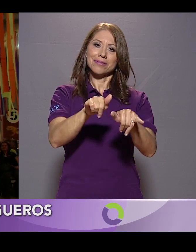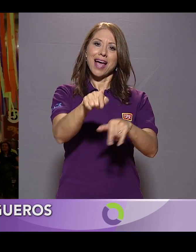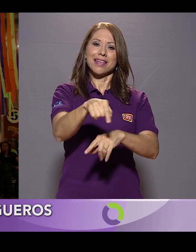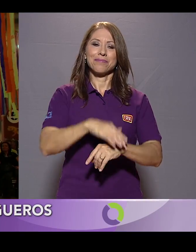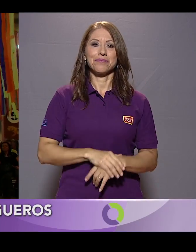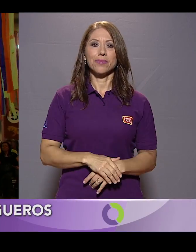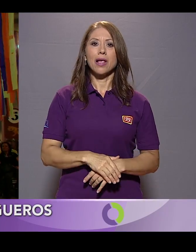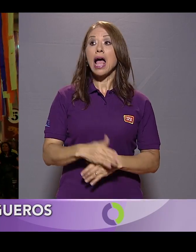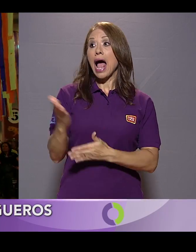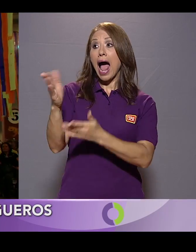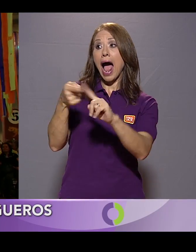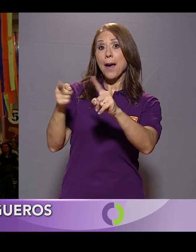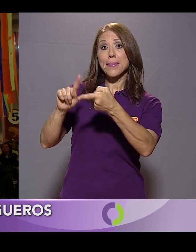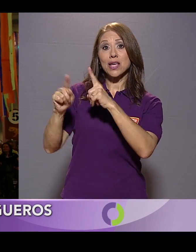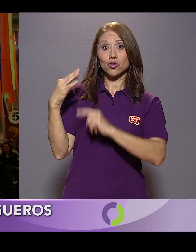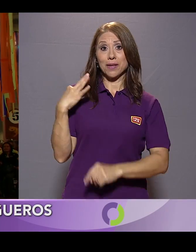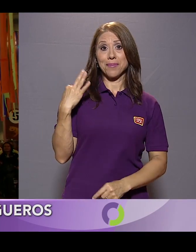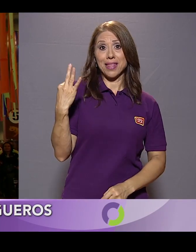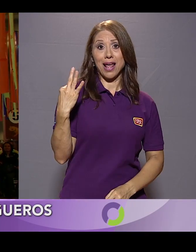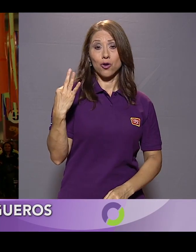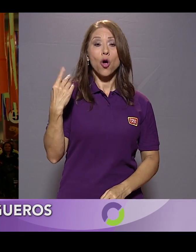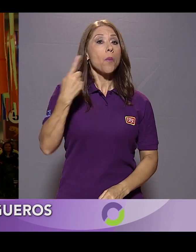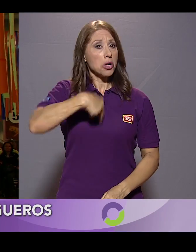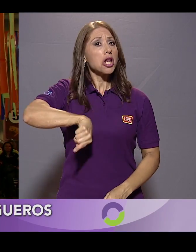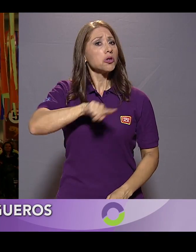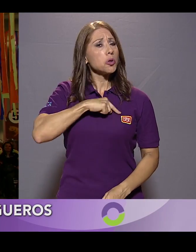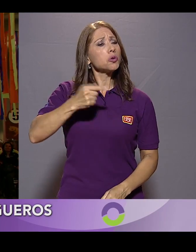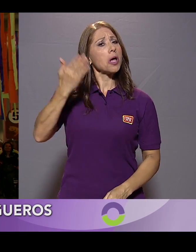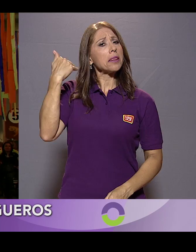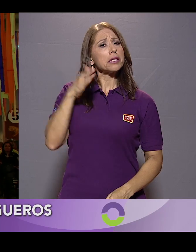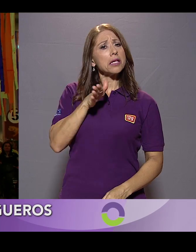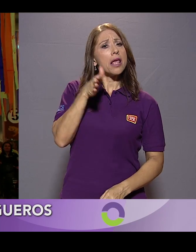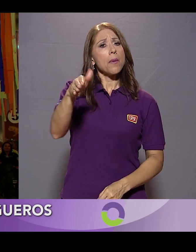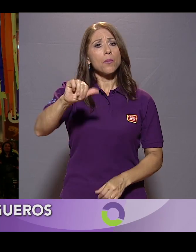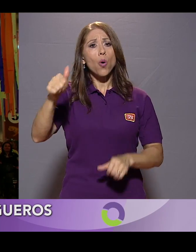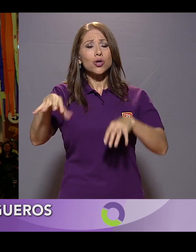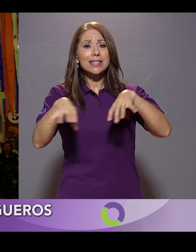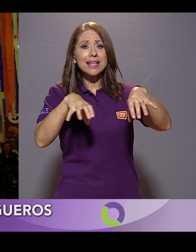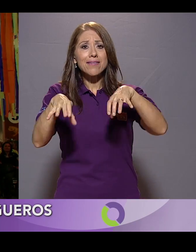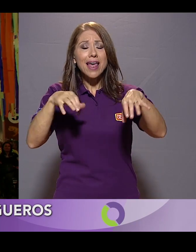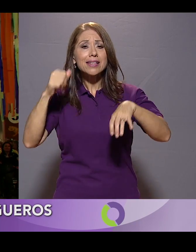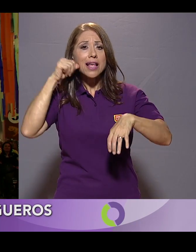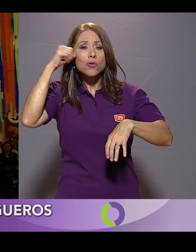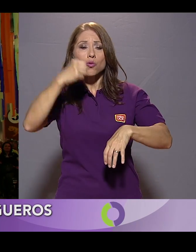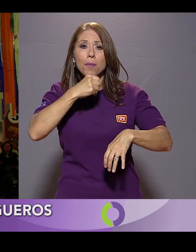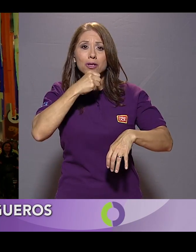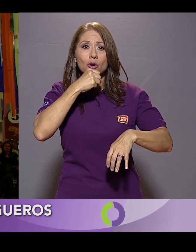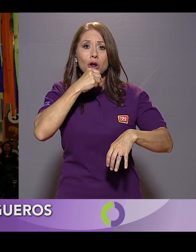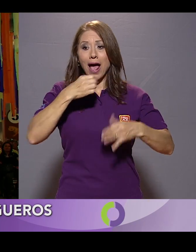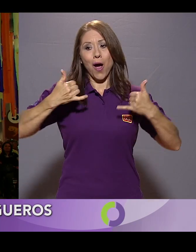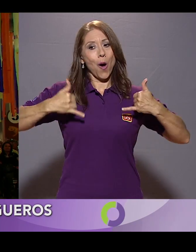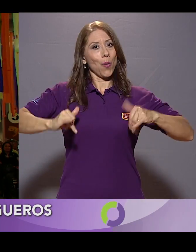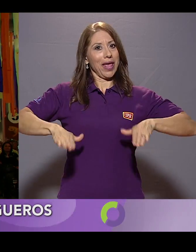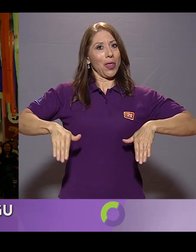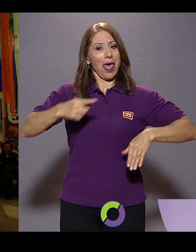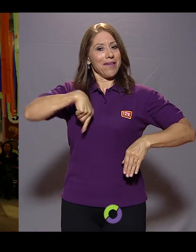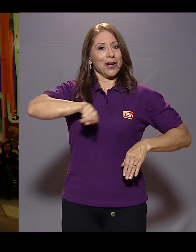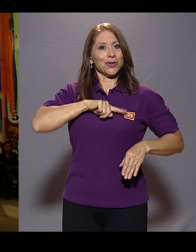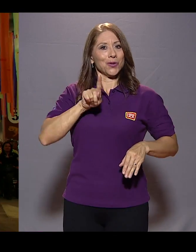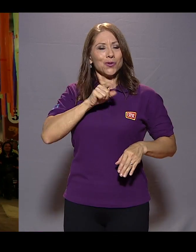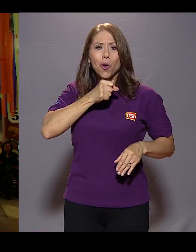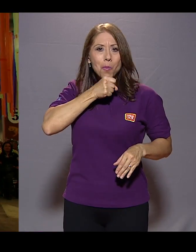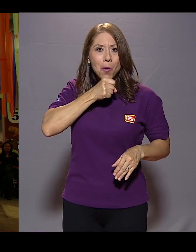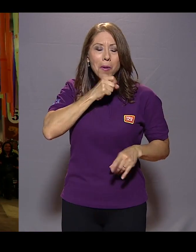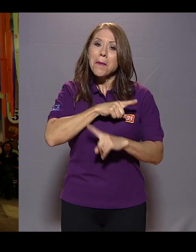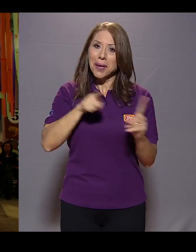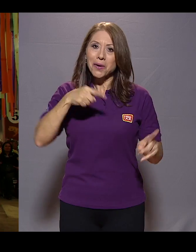Unos amigos nos invitaron porque nosotros asistimos a otras actividades de adulto mayor, aunque todavía no somos adulto